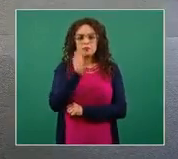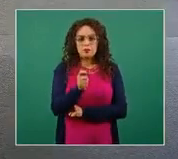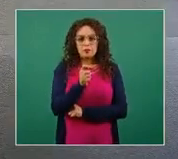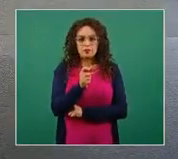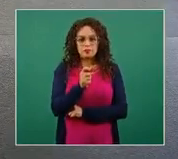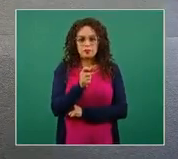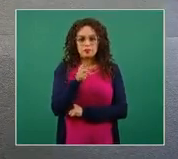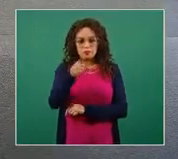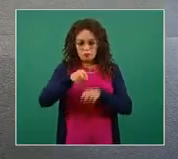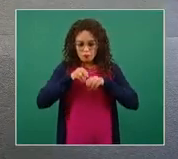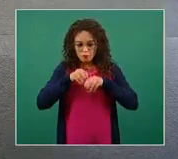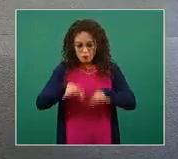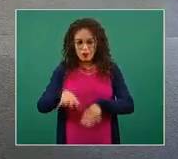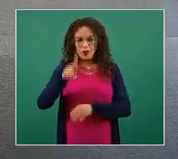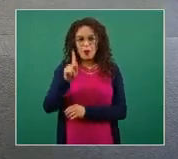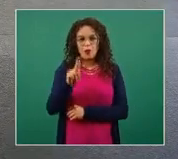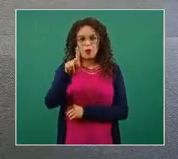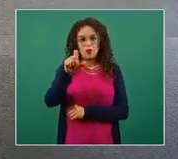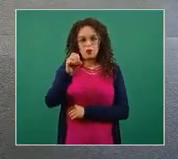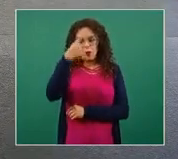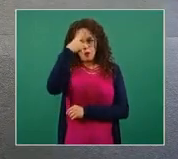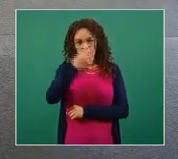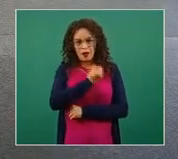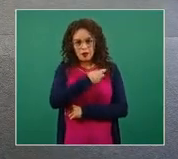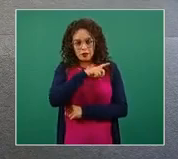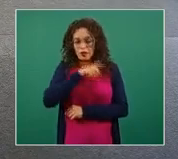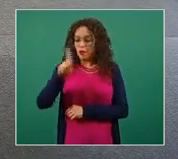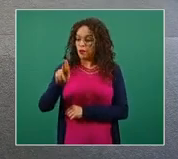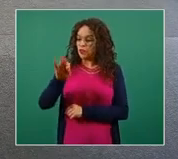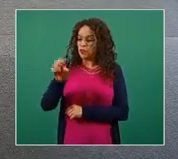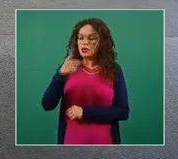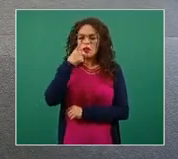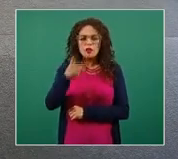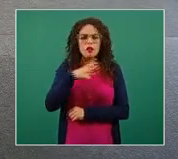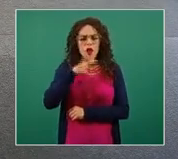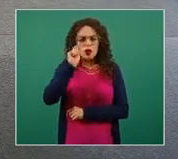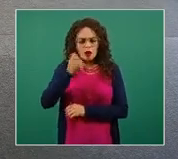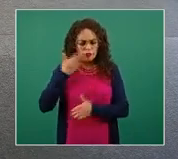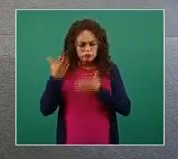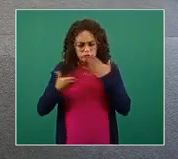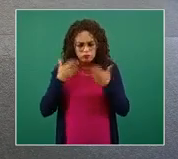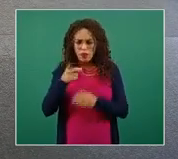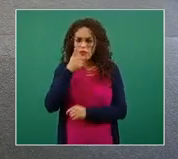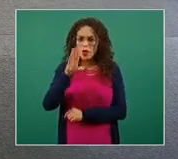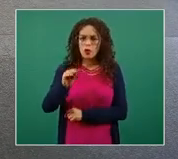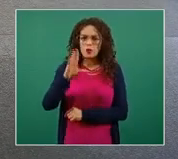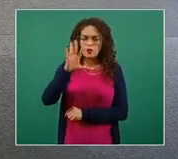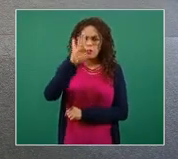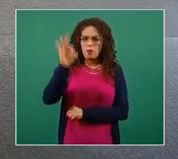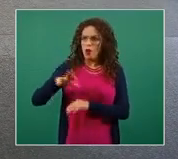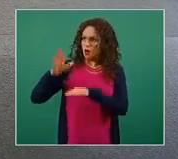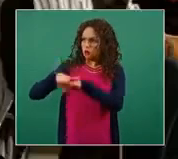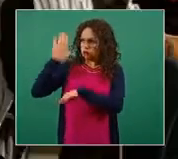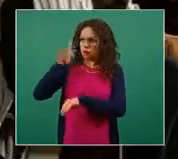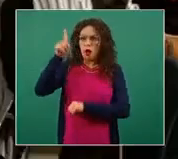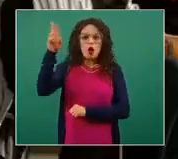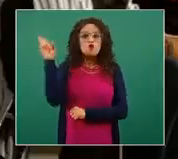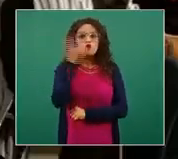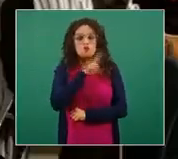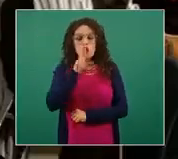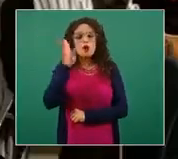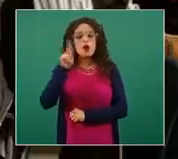Salud, Pfizer tiene una eficacia en los estudios clínicos por arriba del 95%. La vacuna rusa ya